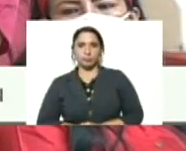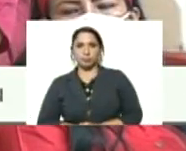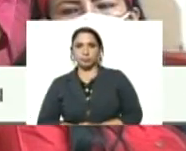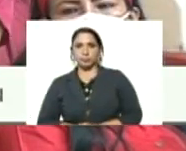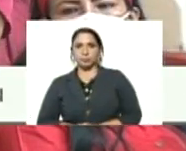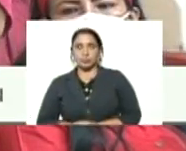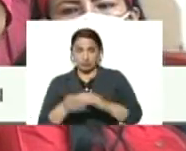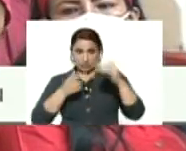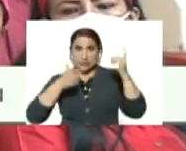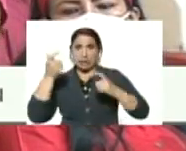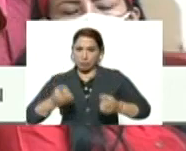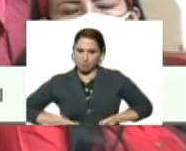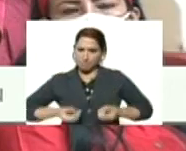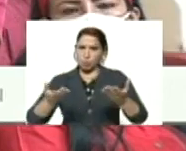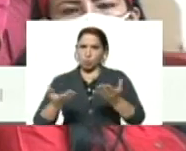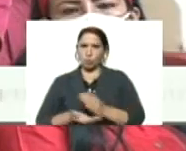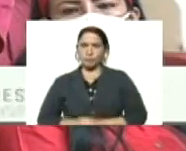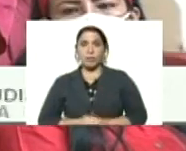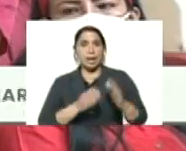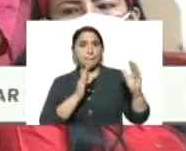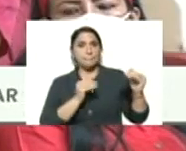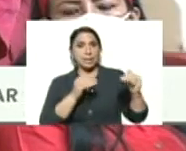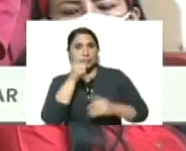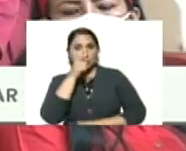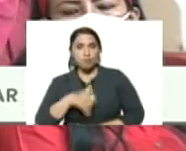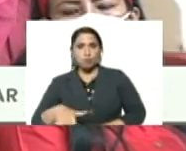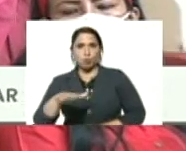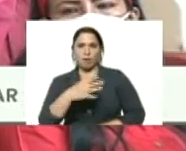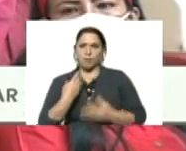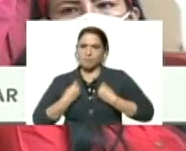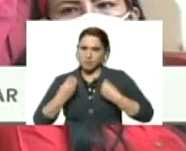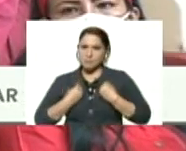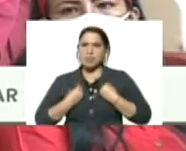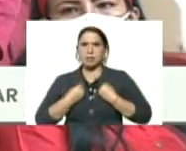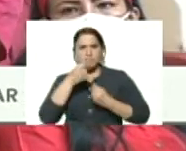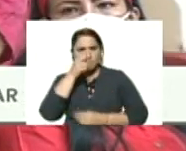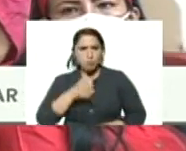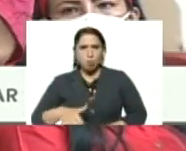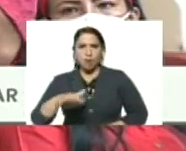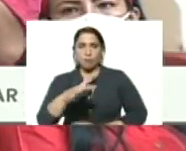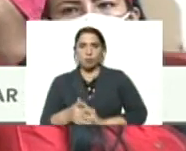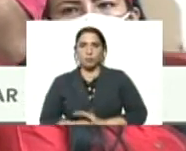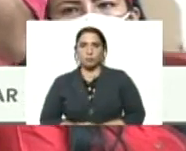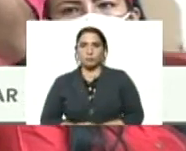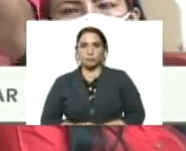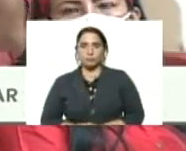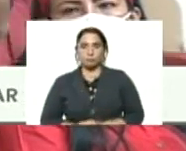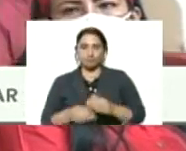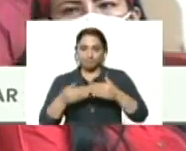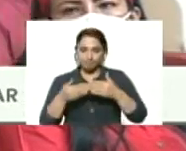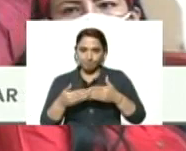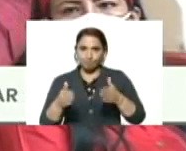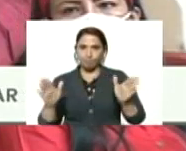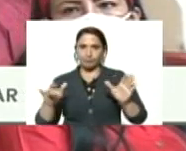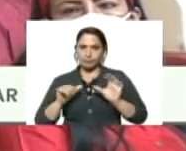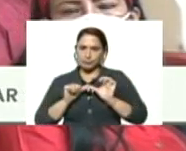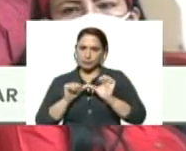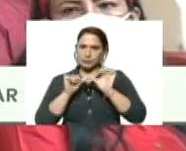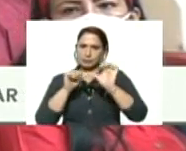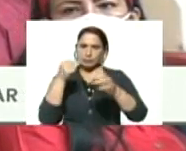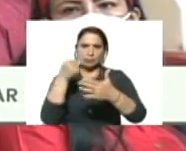Hugo Chávez le devolvió las esperanzas de vivir a este pueblo. Le abrió las puertas para seguir